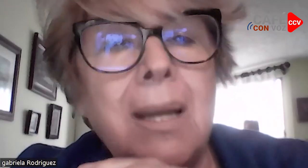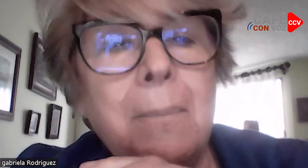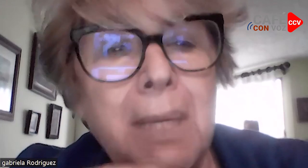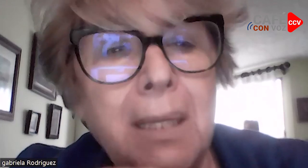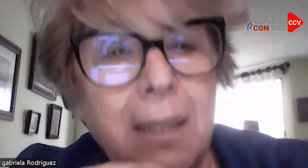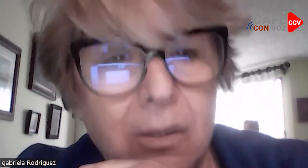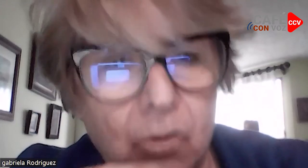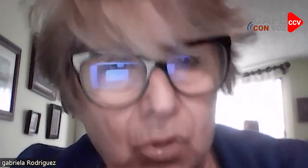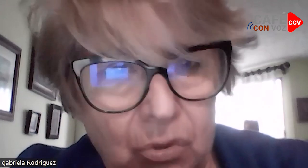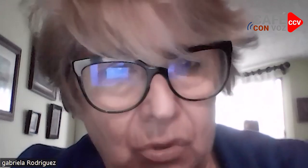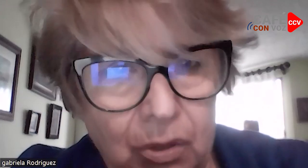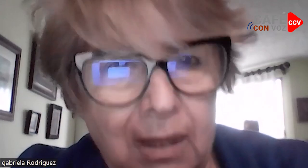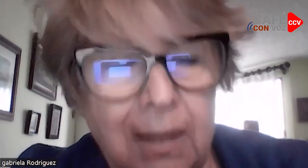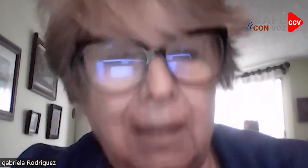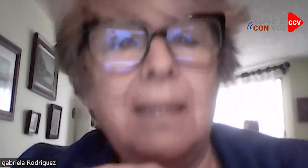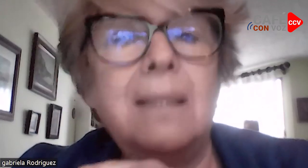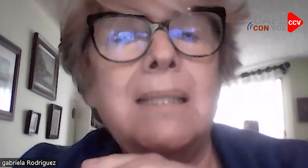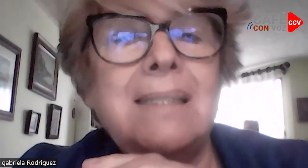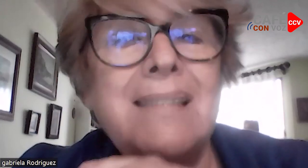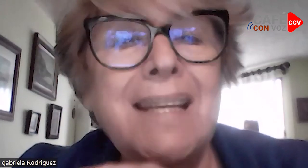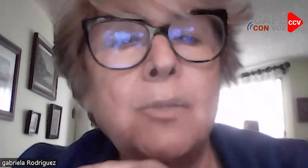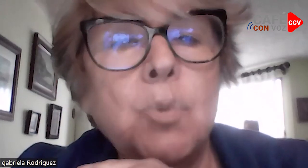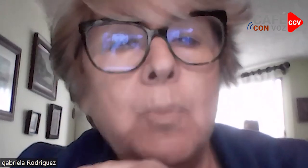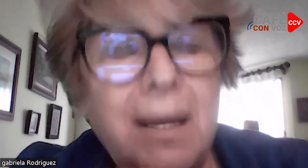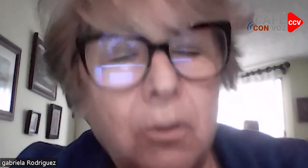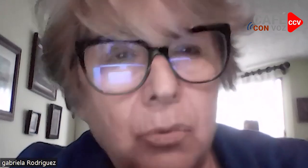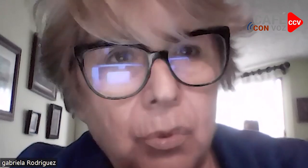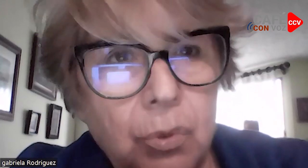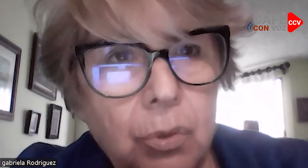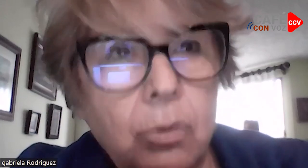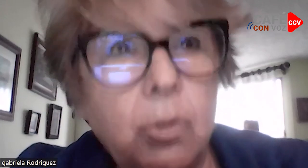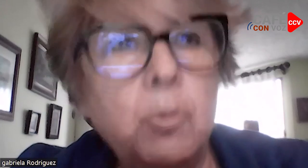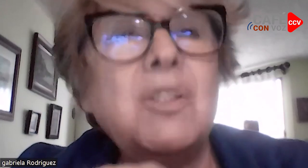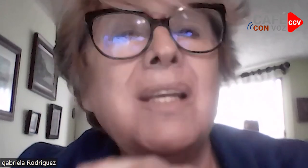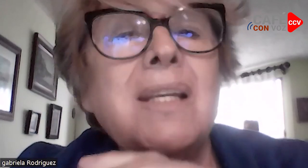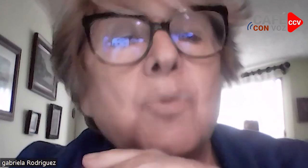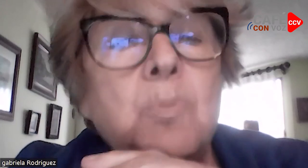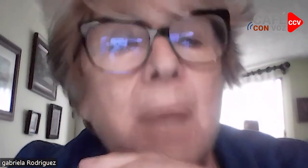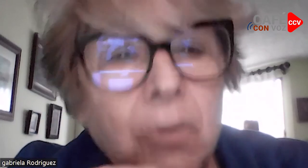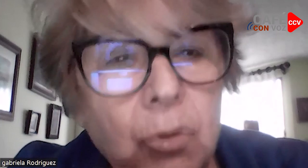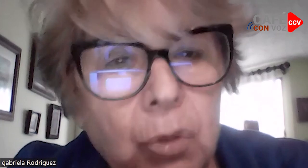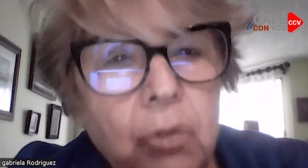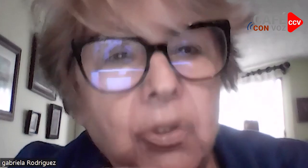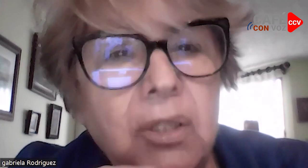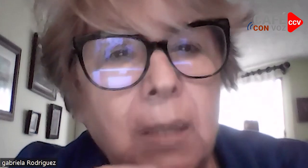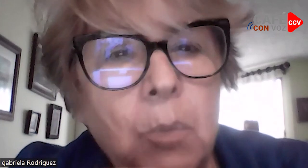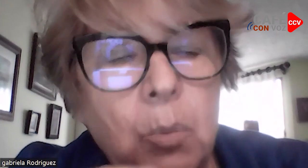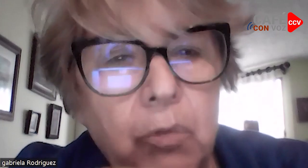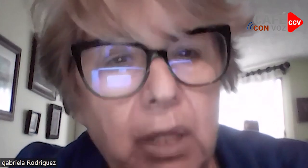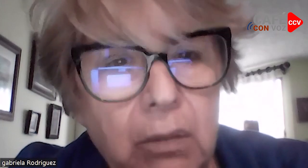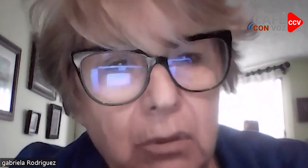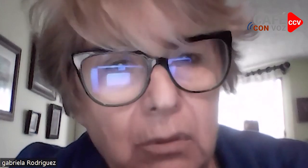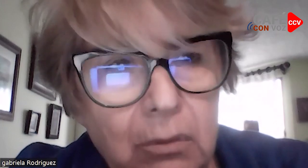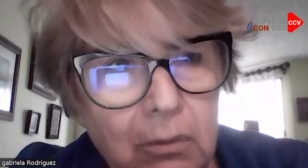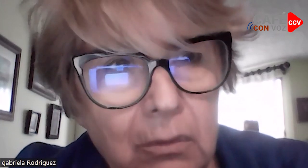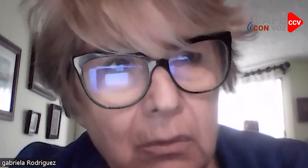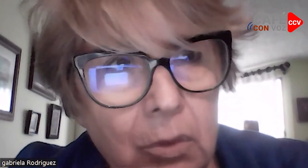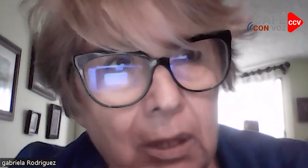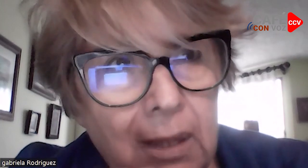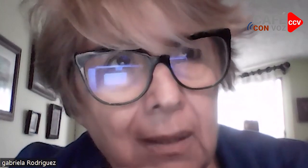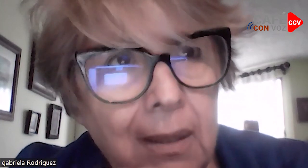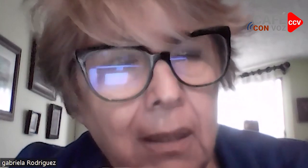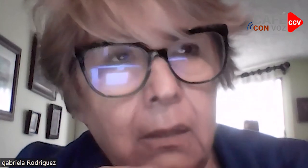caso de la migración de seres humanos somos seres humanos lo que nos estamos moviendo